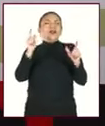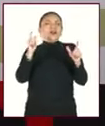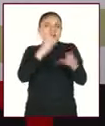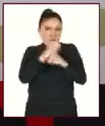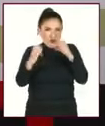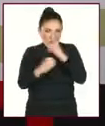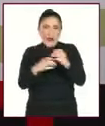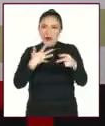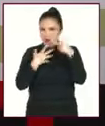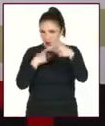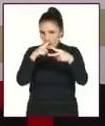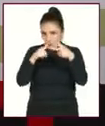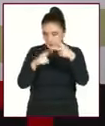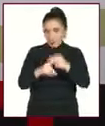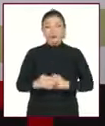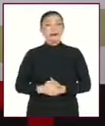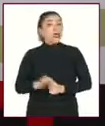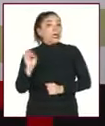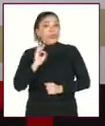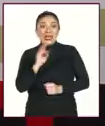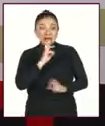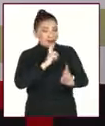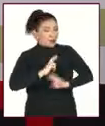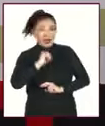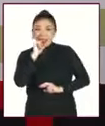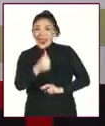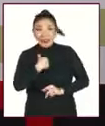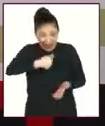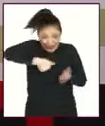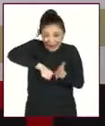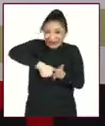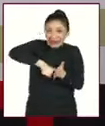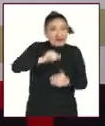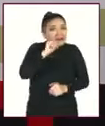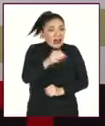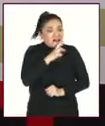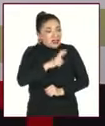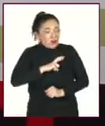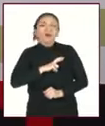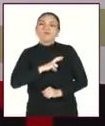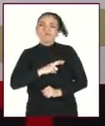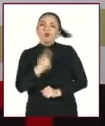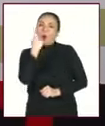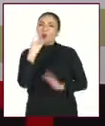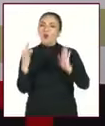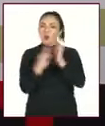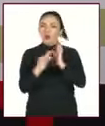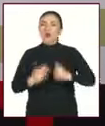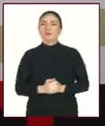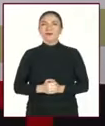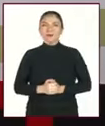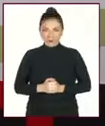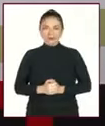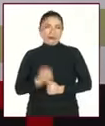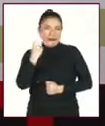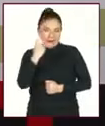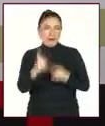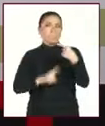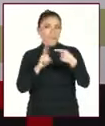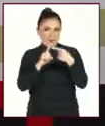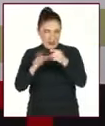puntos, y si de plano pues no responde, entonces valoramos con 1 punto. ¿Okay? Entonces esa es la primera